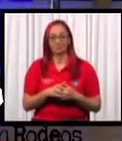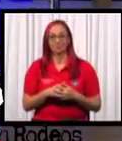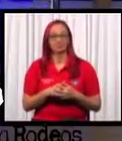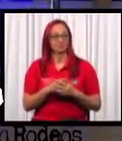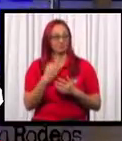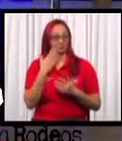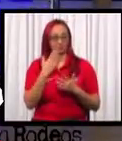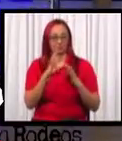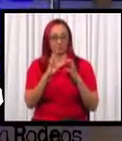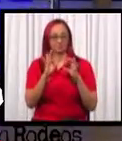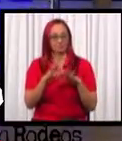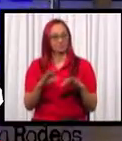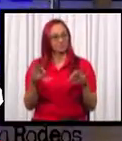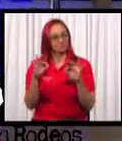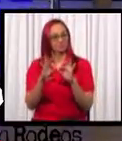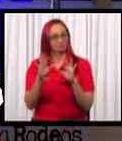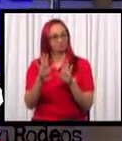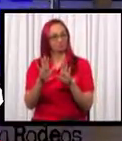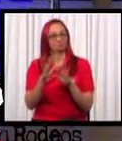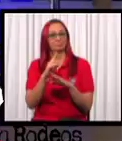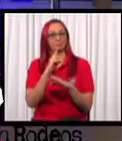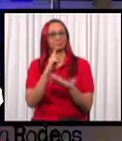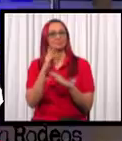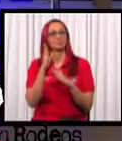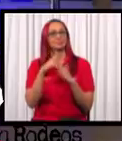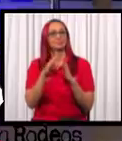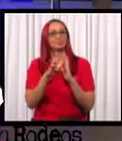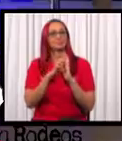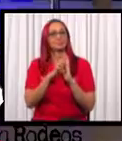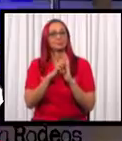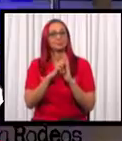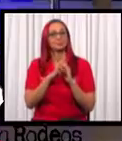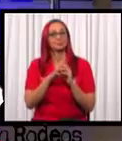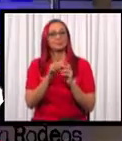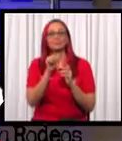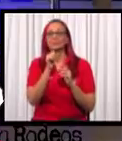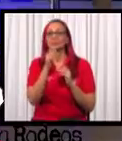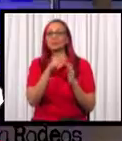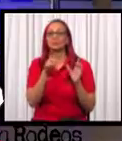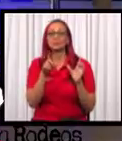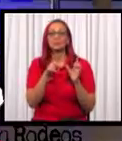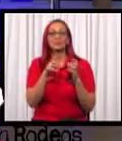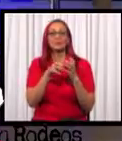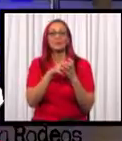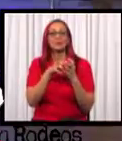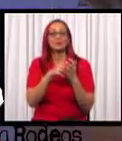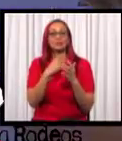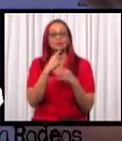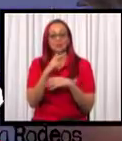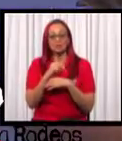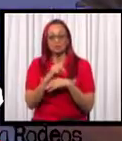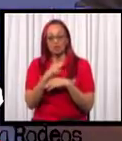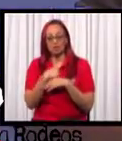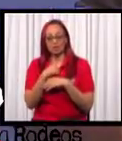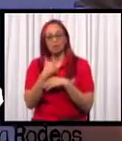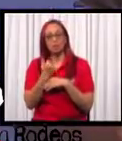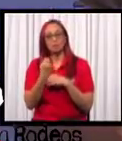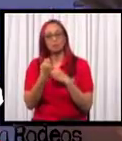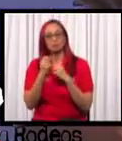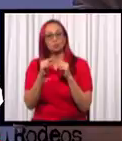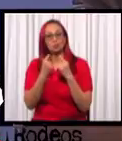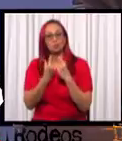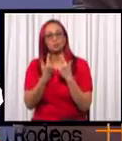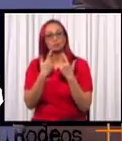importante mencionar algo, que porque no es solo el sector arrocero el que está en contra, ¿verdad? Hay muchos grupos que están opuestos a